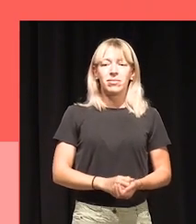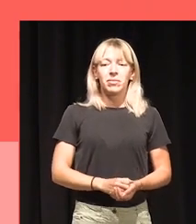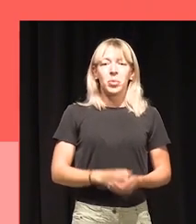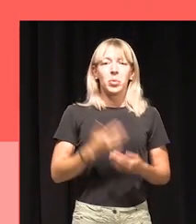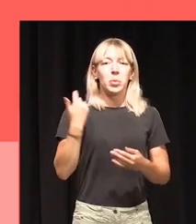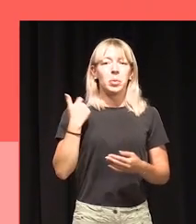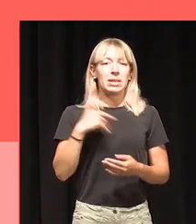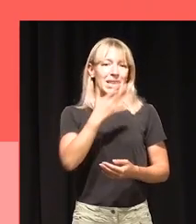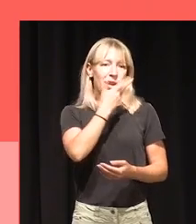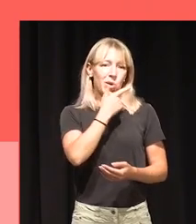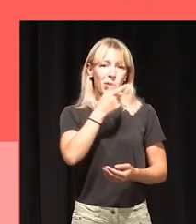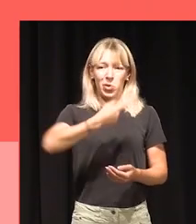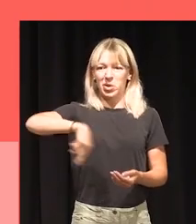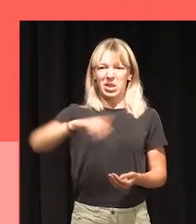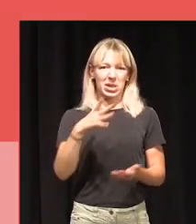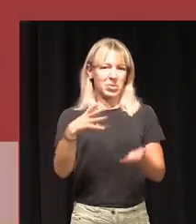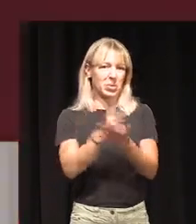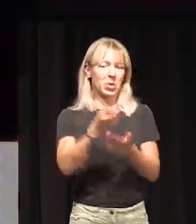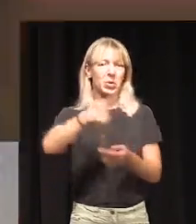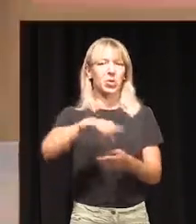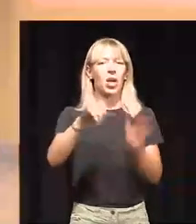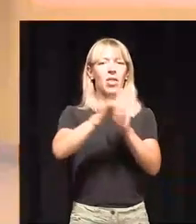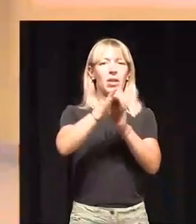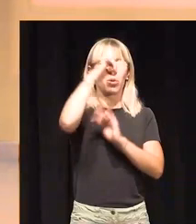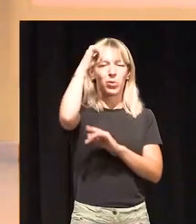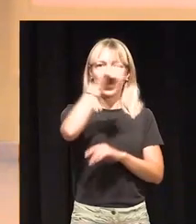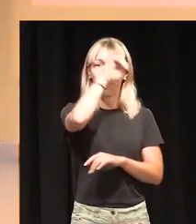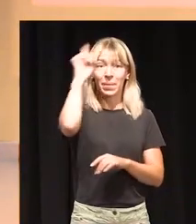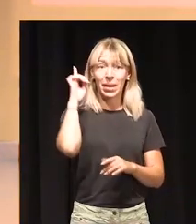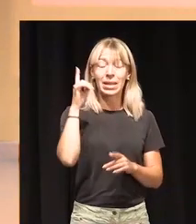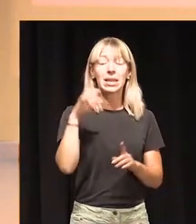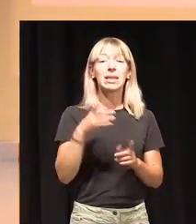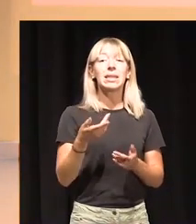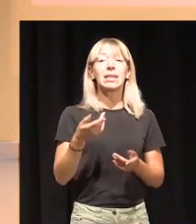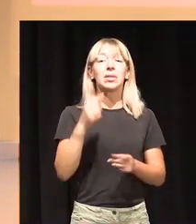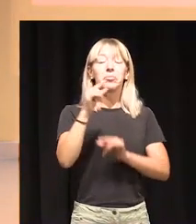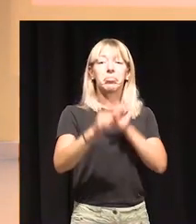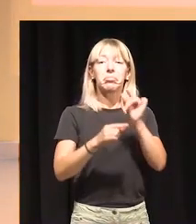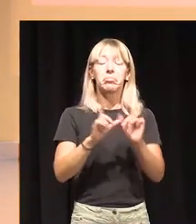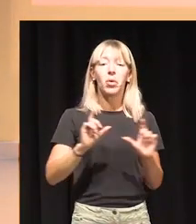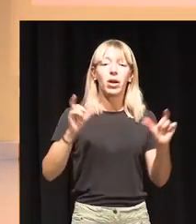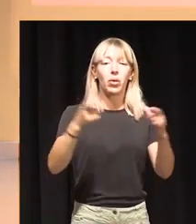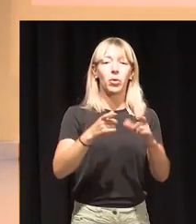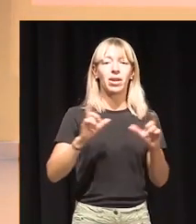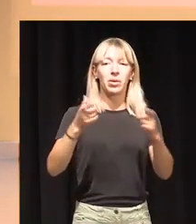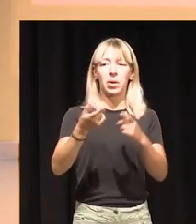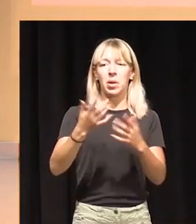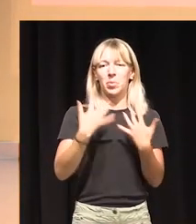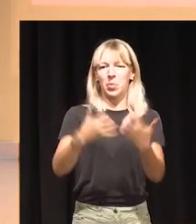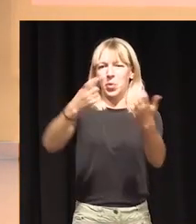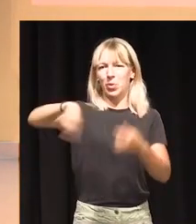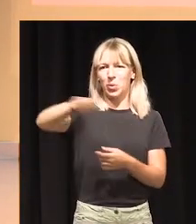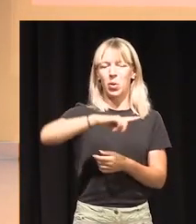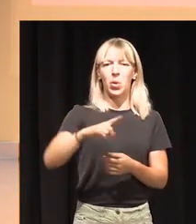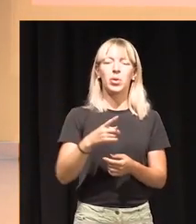Pues ya nos conocéis todos. Somos Acerca Cultura Madrid y cada vez que nos hemos reunido con vosotros, cada vez que